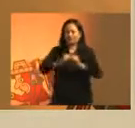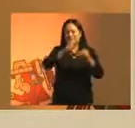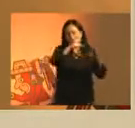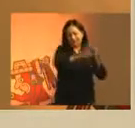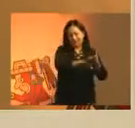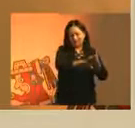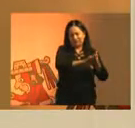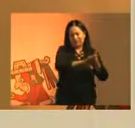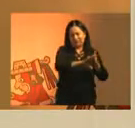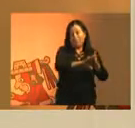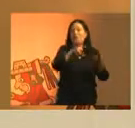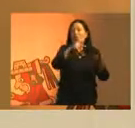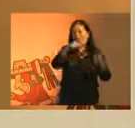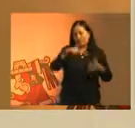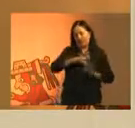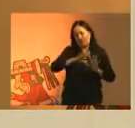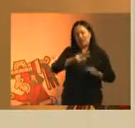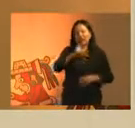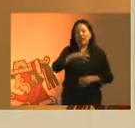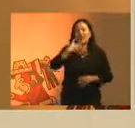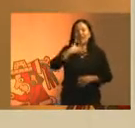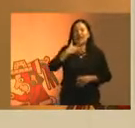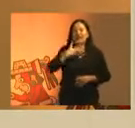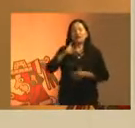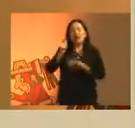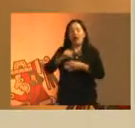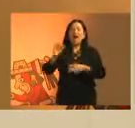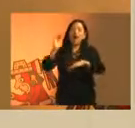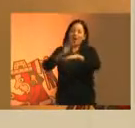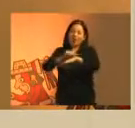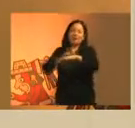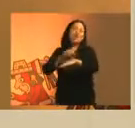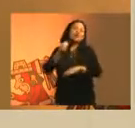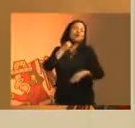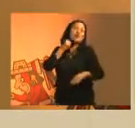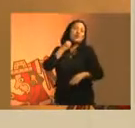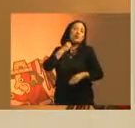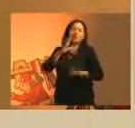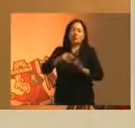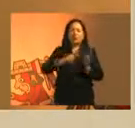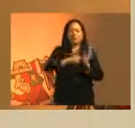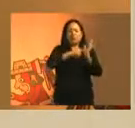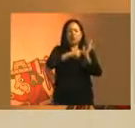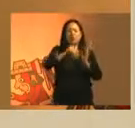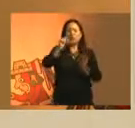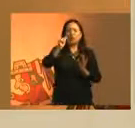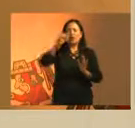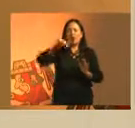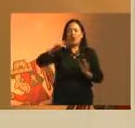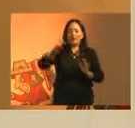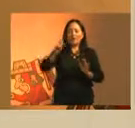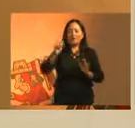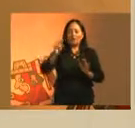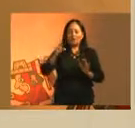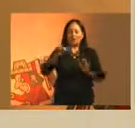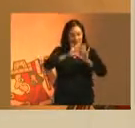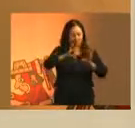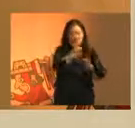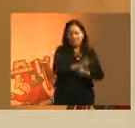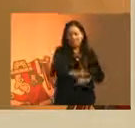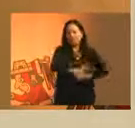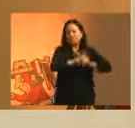letrados amigos abogados y presentaron un amparo para que para que lo liberaran y se les escapó de las manos por segunda vez